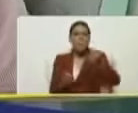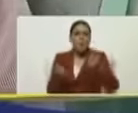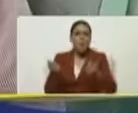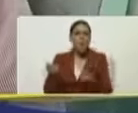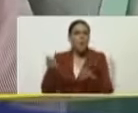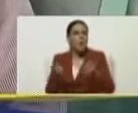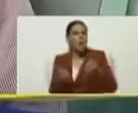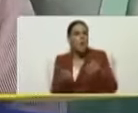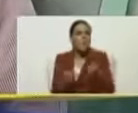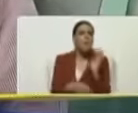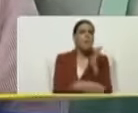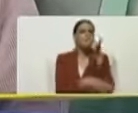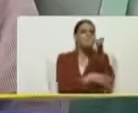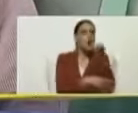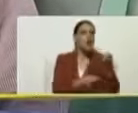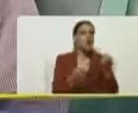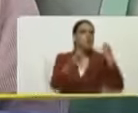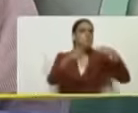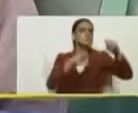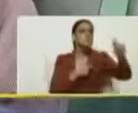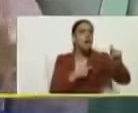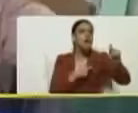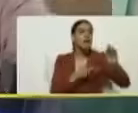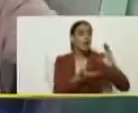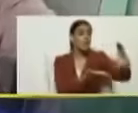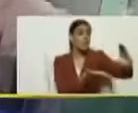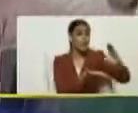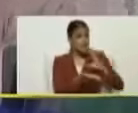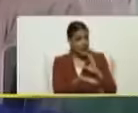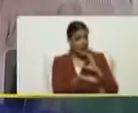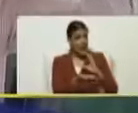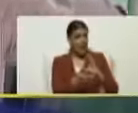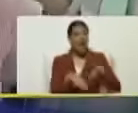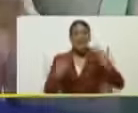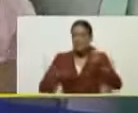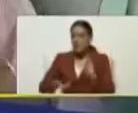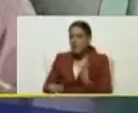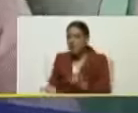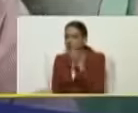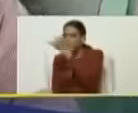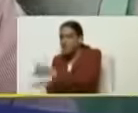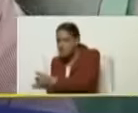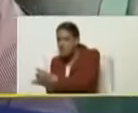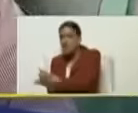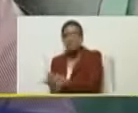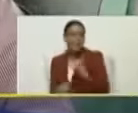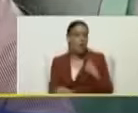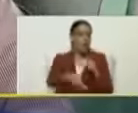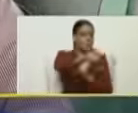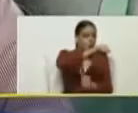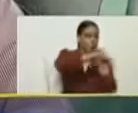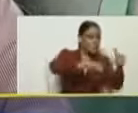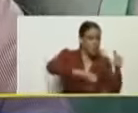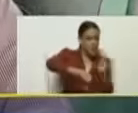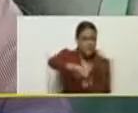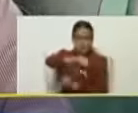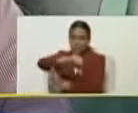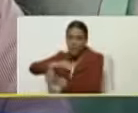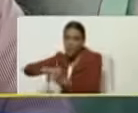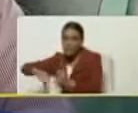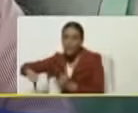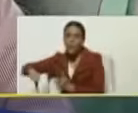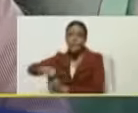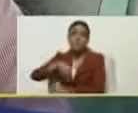vender. Cobrar el precio justo y retribuir en ganancia para el colectivo